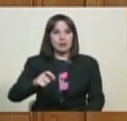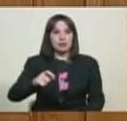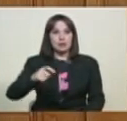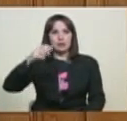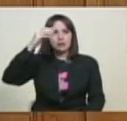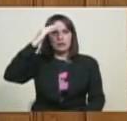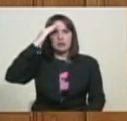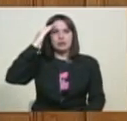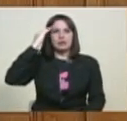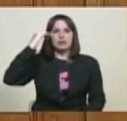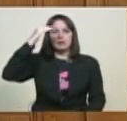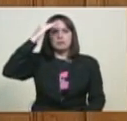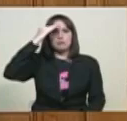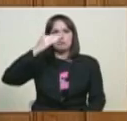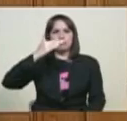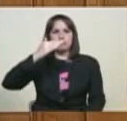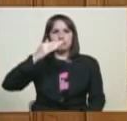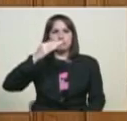patriota.